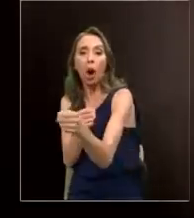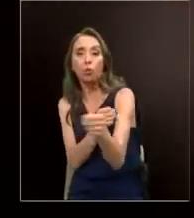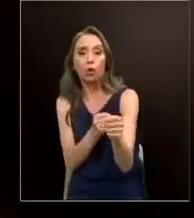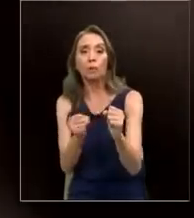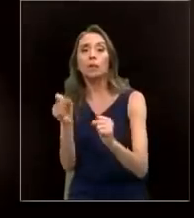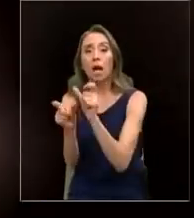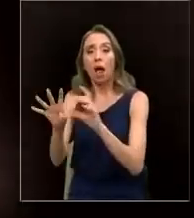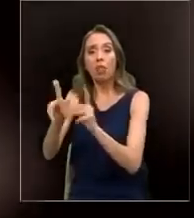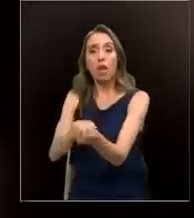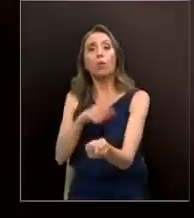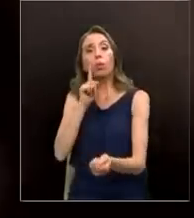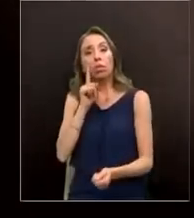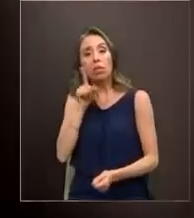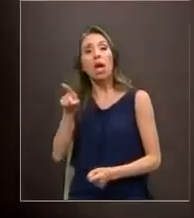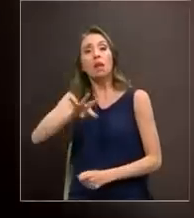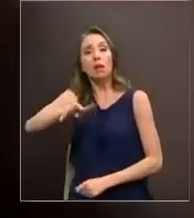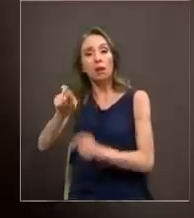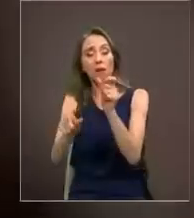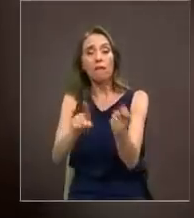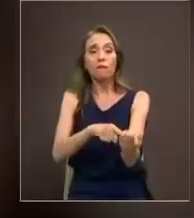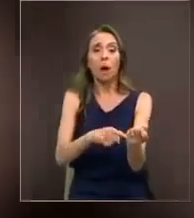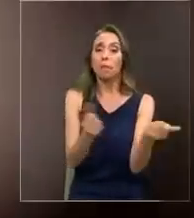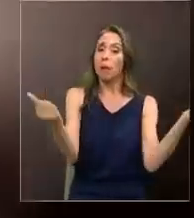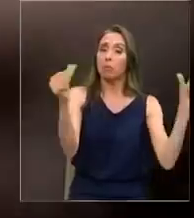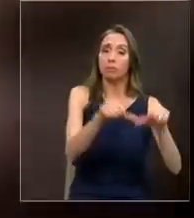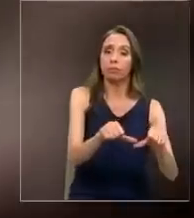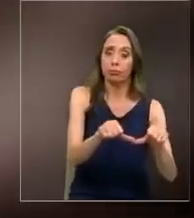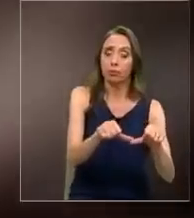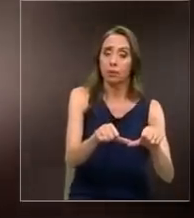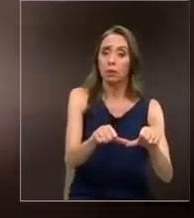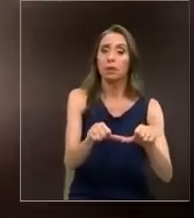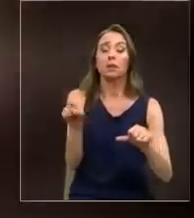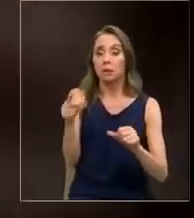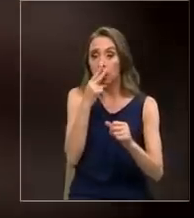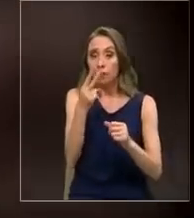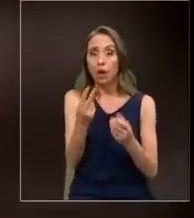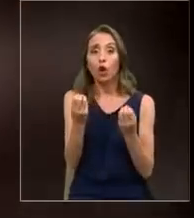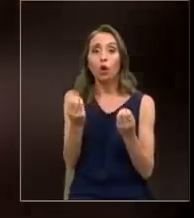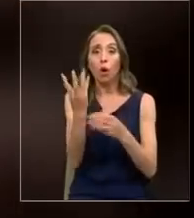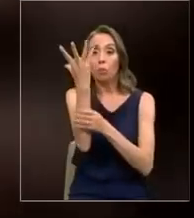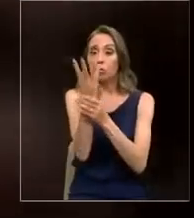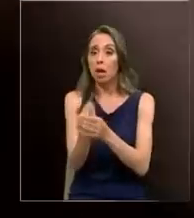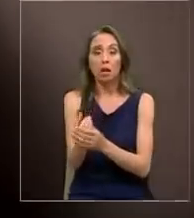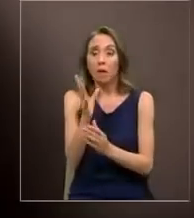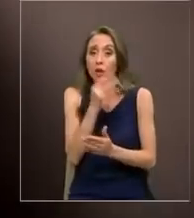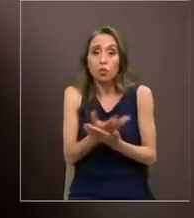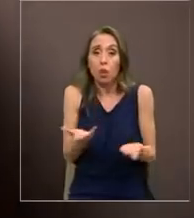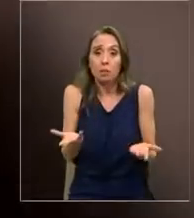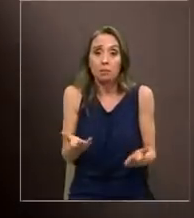dejan familias destruidas. Lamentablemente un fenómeno que parece no tener cómo terminar.